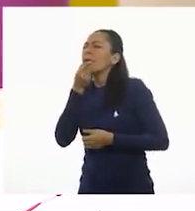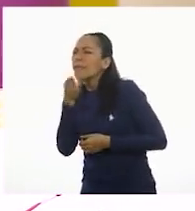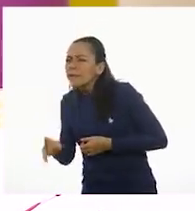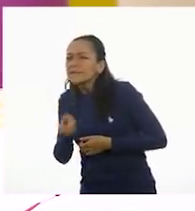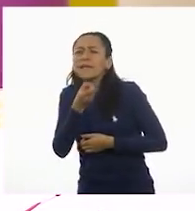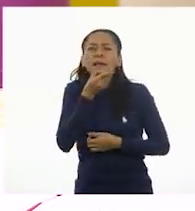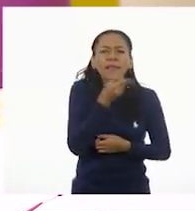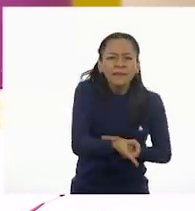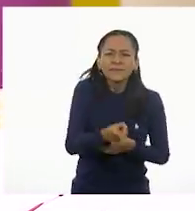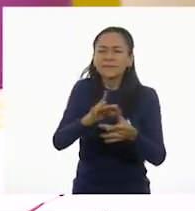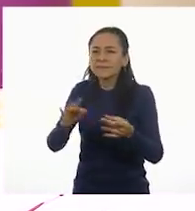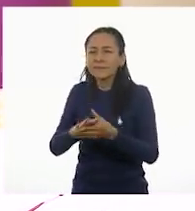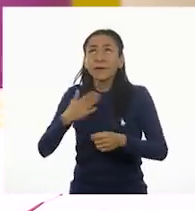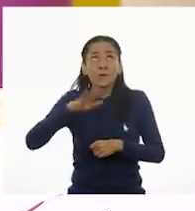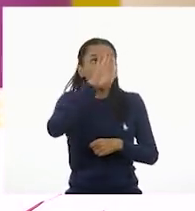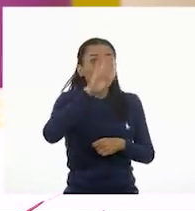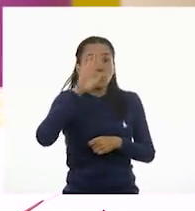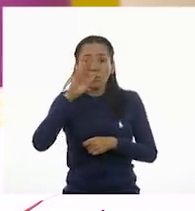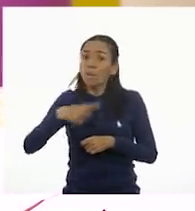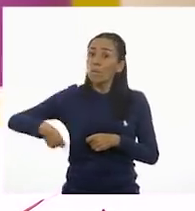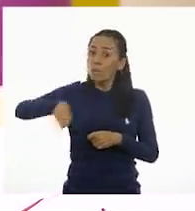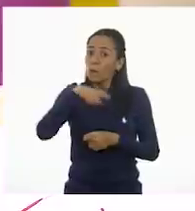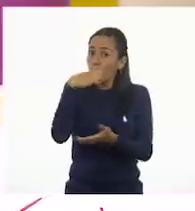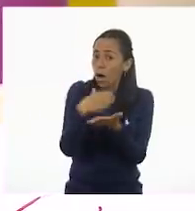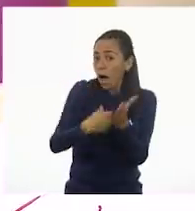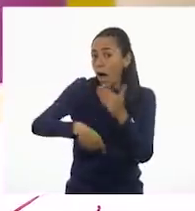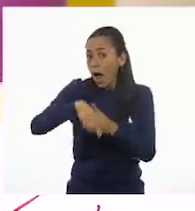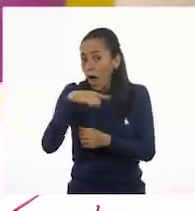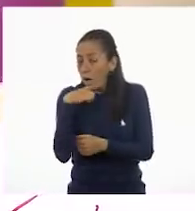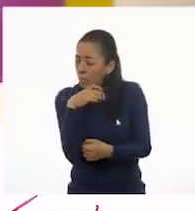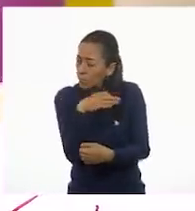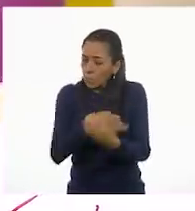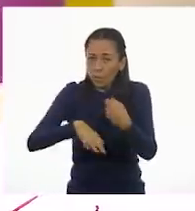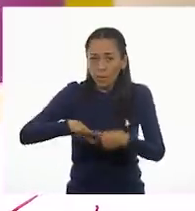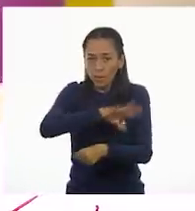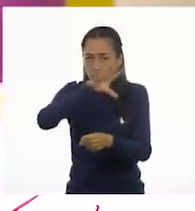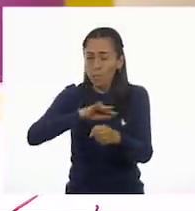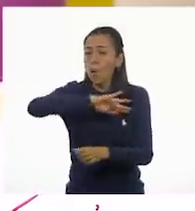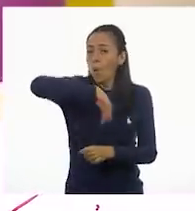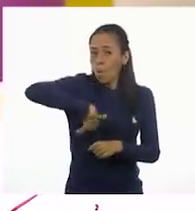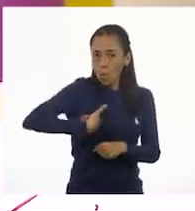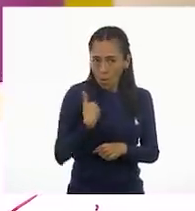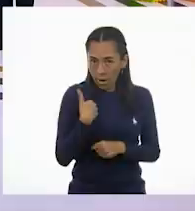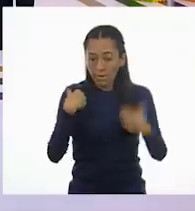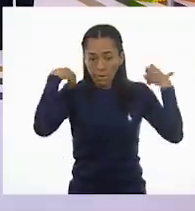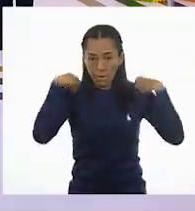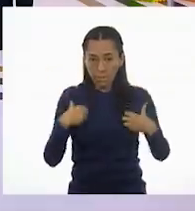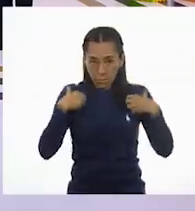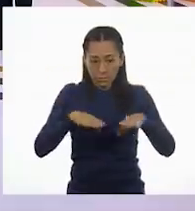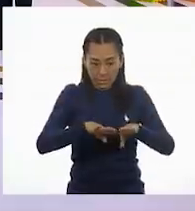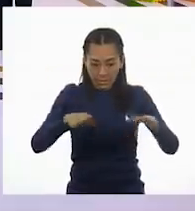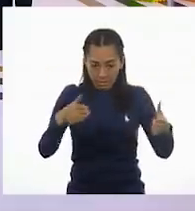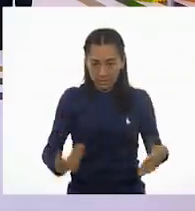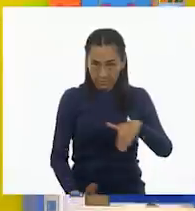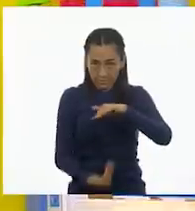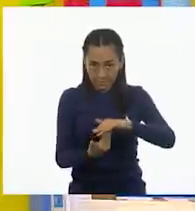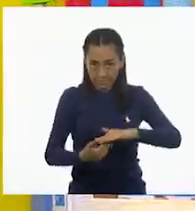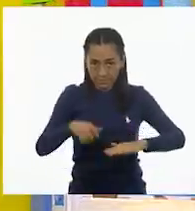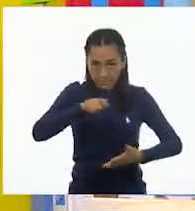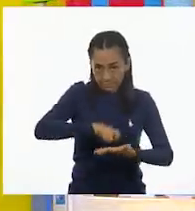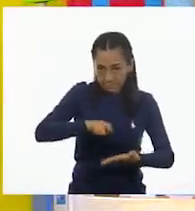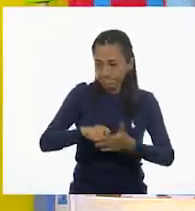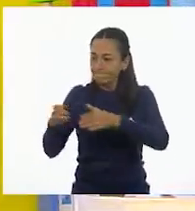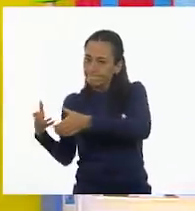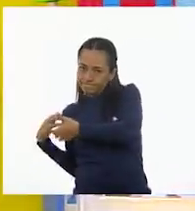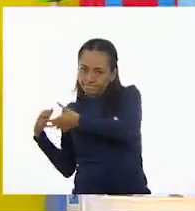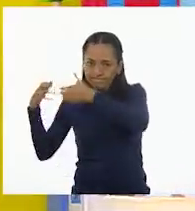guarden todos los útiles y coloquen la mochila en las bancas, pero no todos lo hicieron. Exacto, porque ya que la